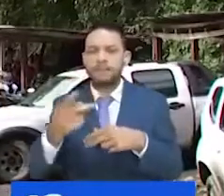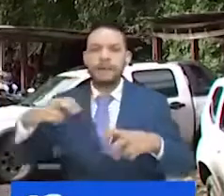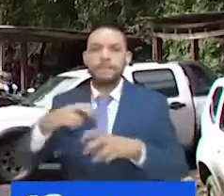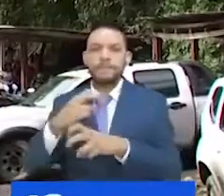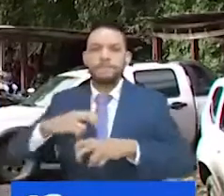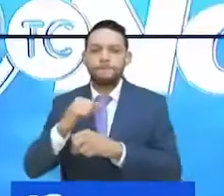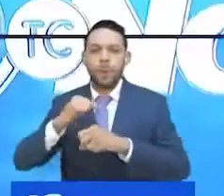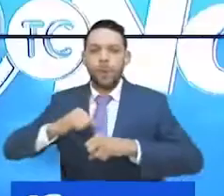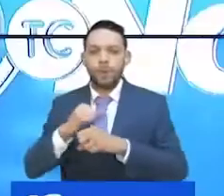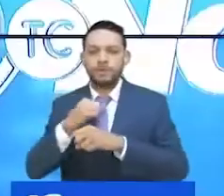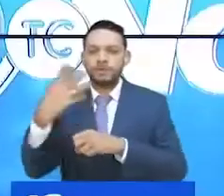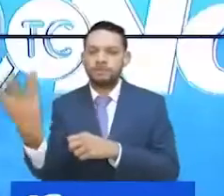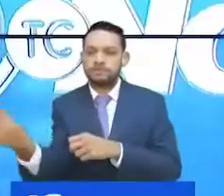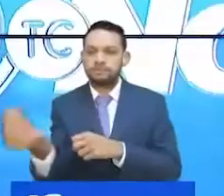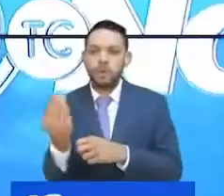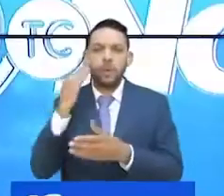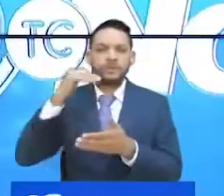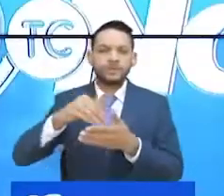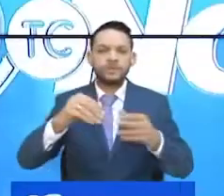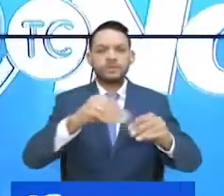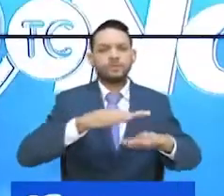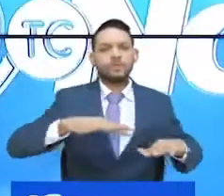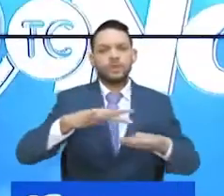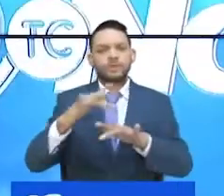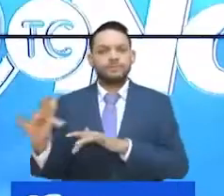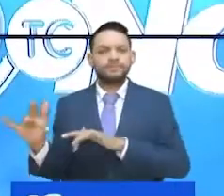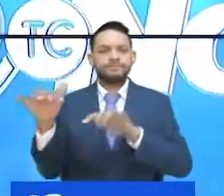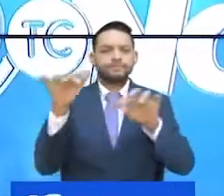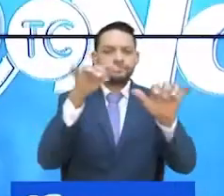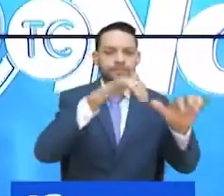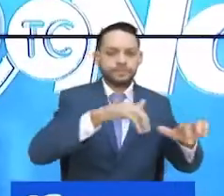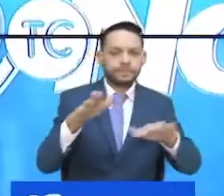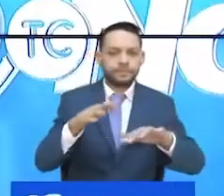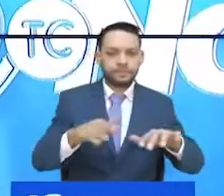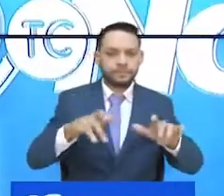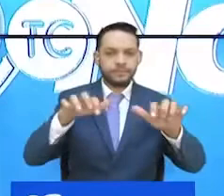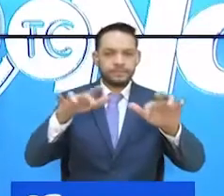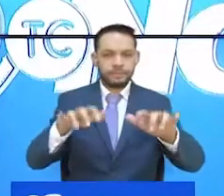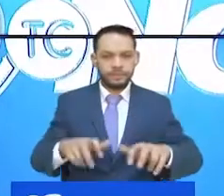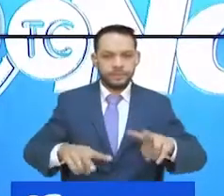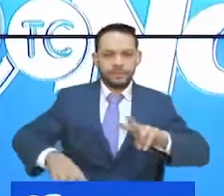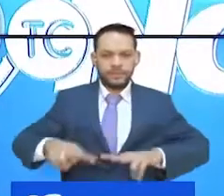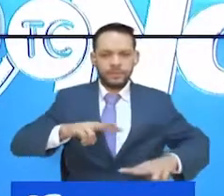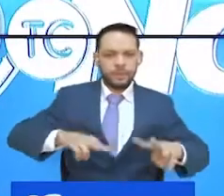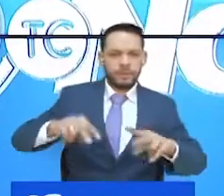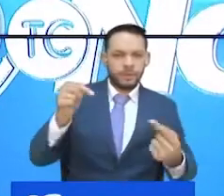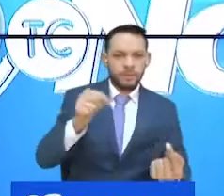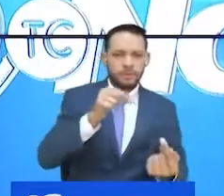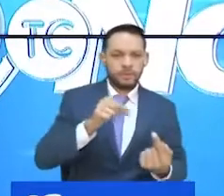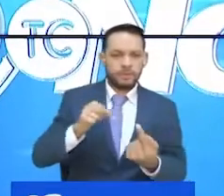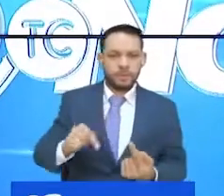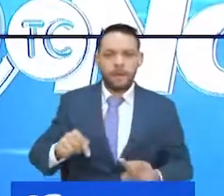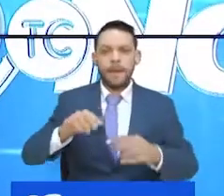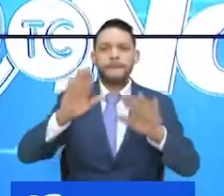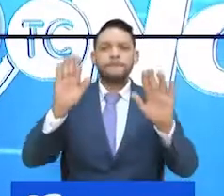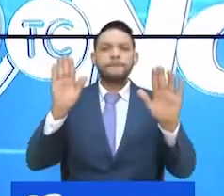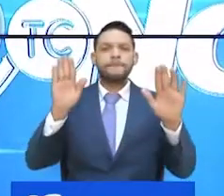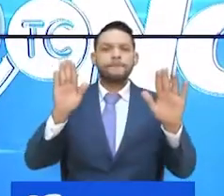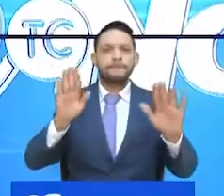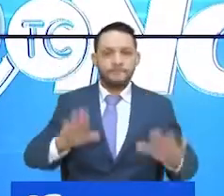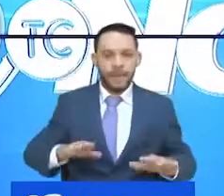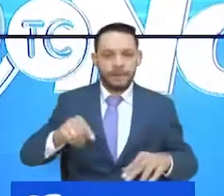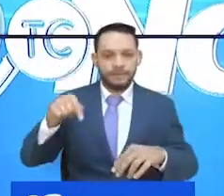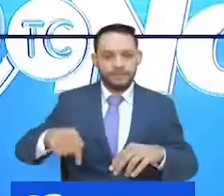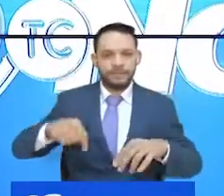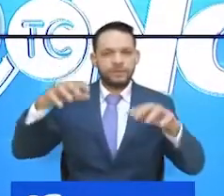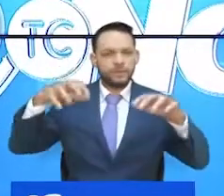Nacional de Bogotá. Desde la Gobernación del Quindío, a través de la Secretaría de Turismo, se recomendó suspender las actividades turísticas de aventura durante esta